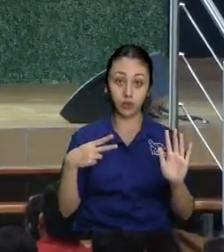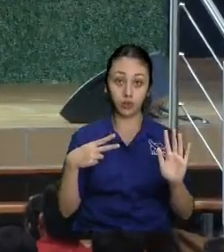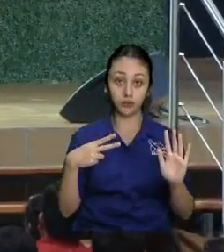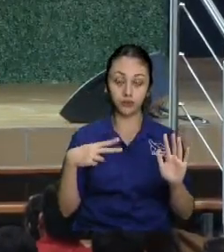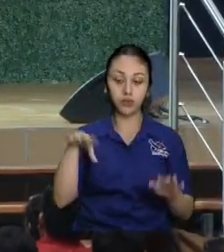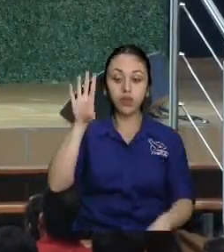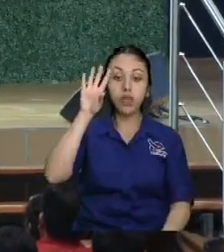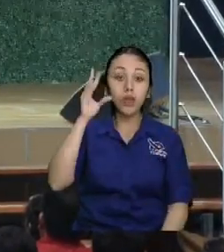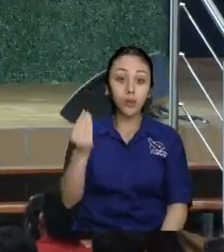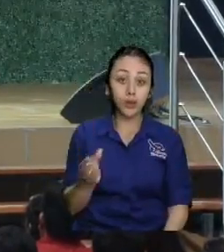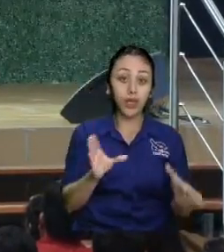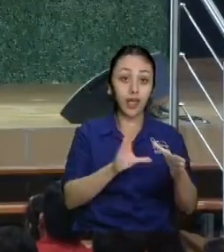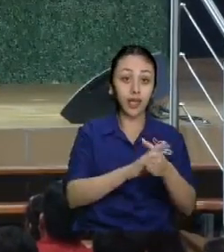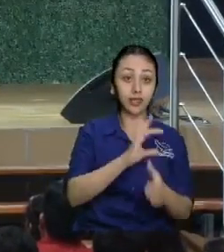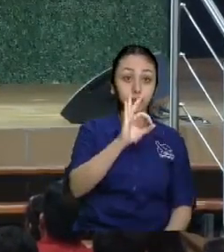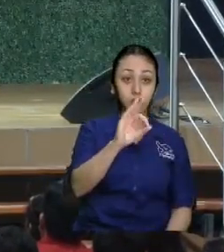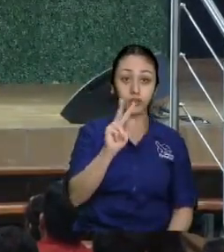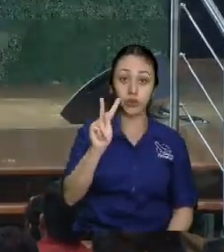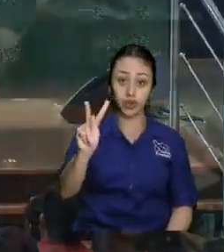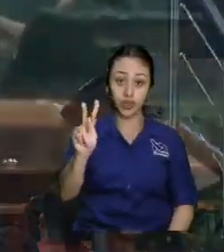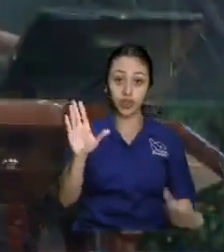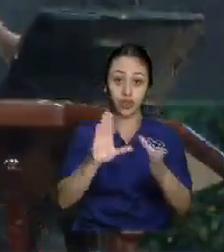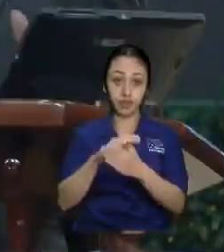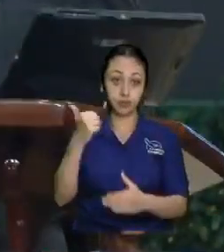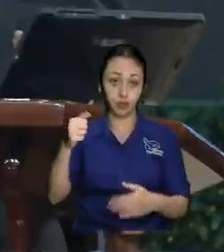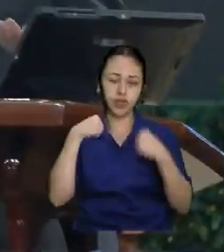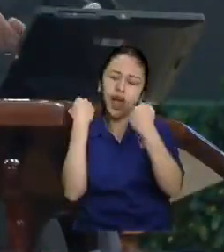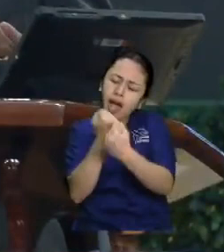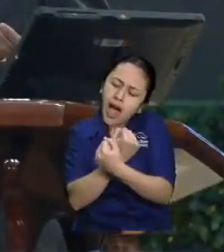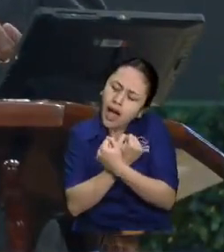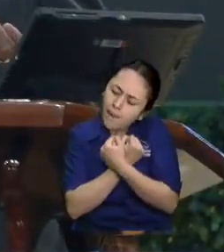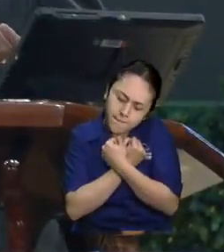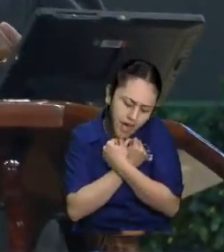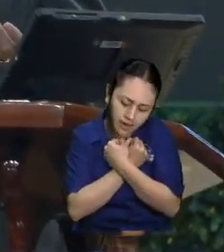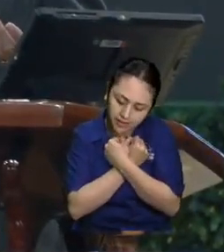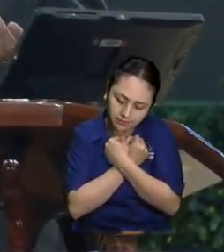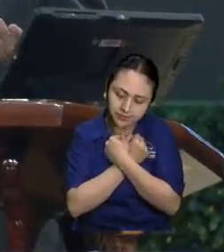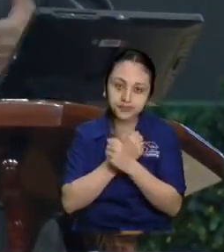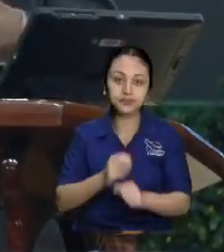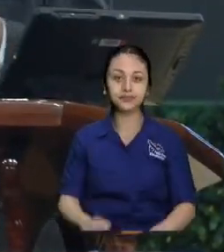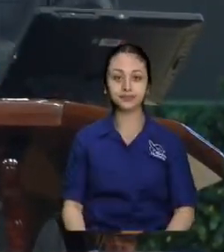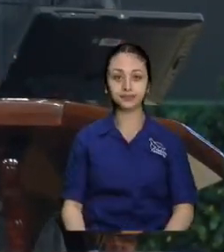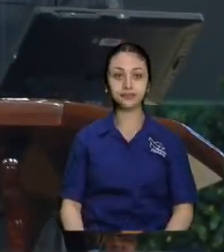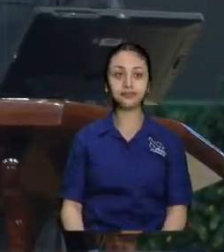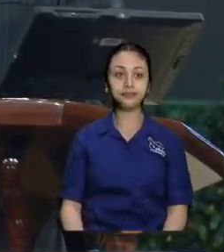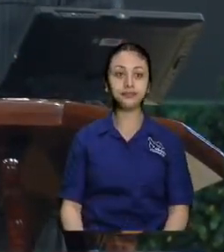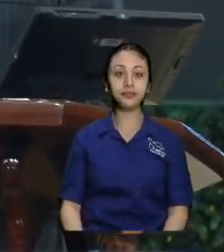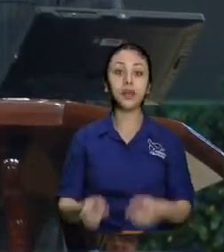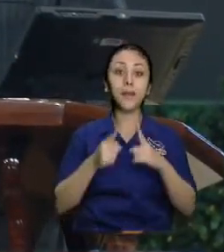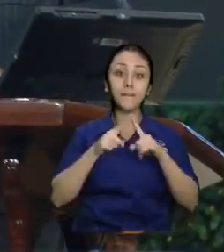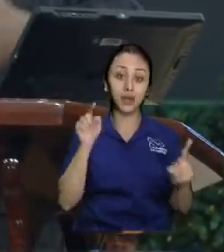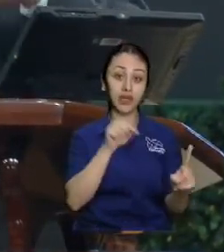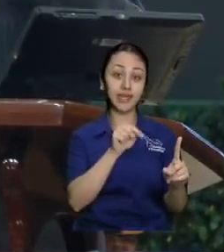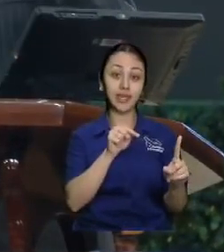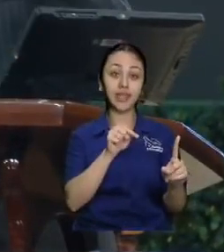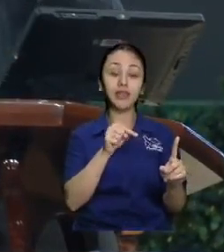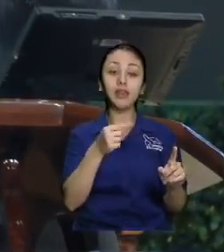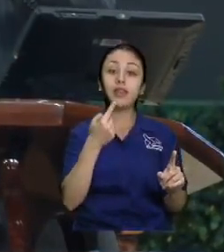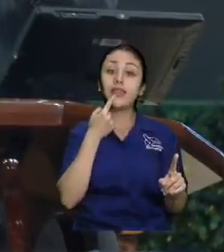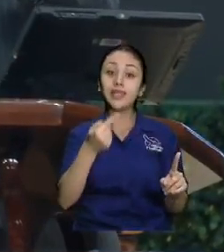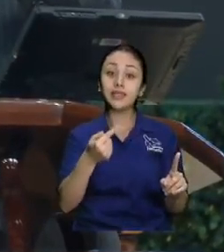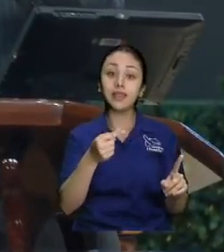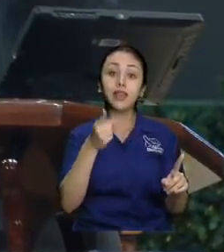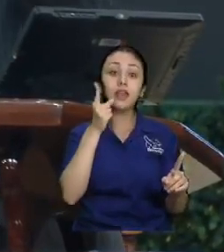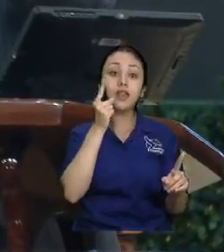porque ambos nos debemos de amar, el hombre tiene que amar a la mujer y la mujer tiene que amar al hombre, pero aquí la orden es para el hombre porque